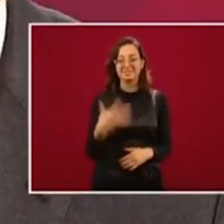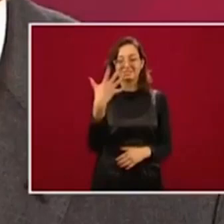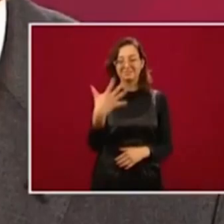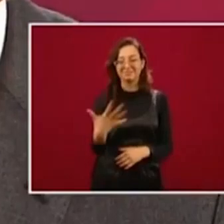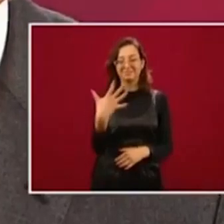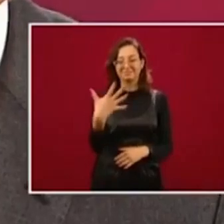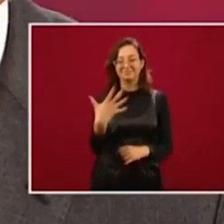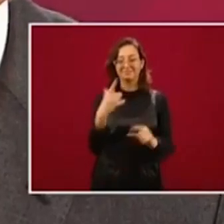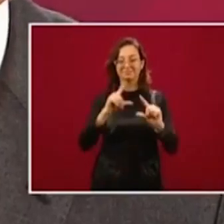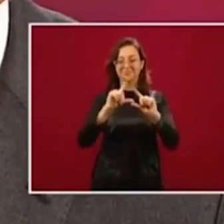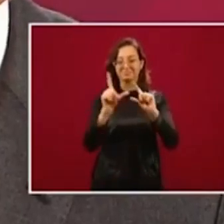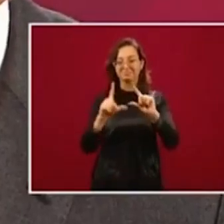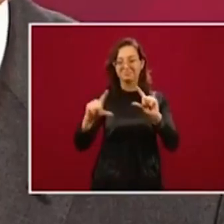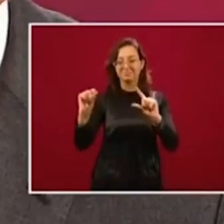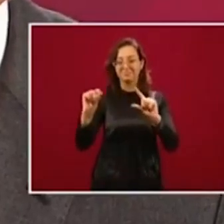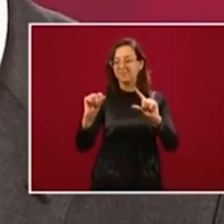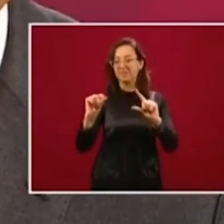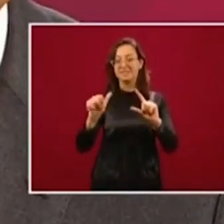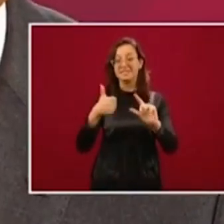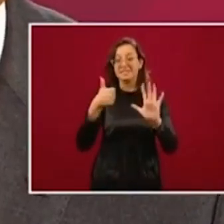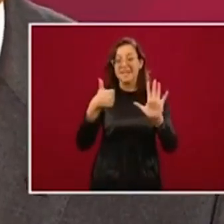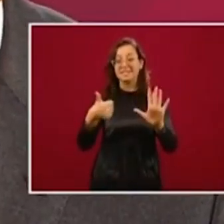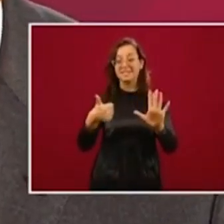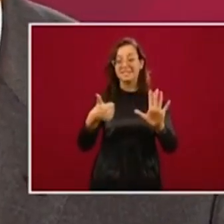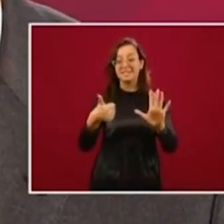Cinco, no, seis.